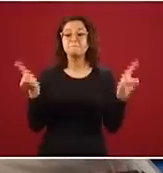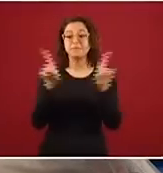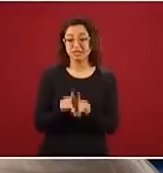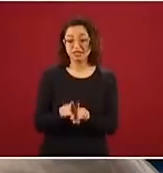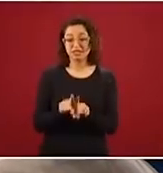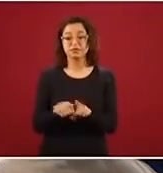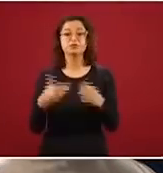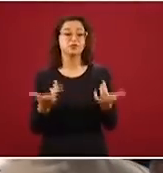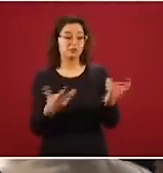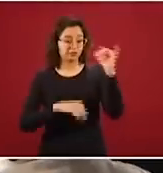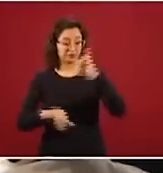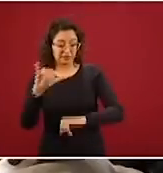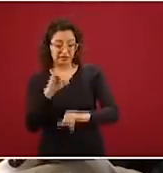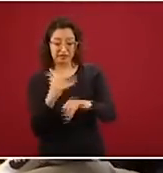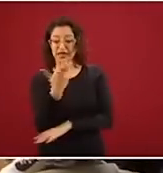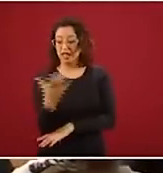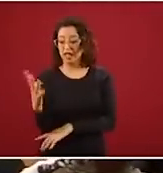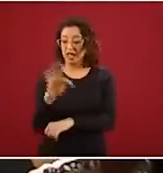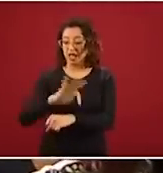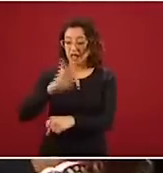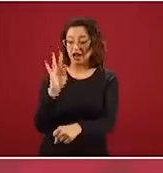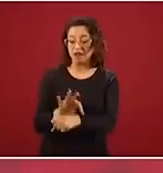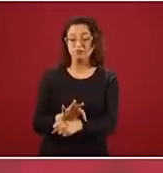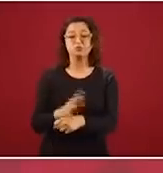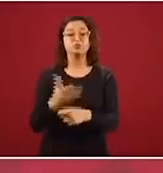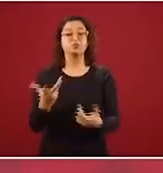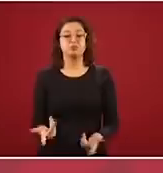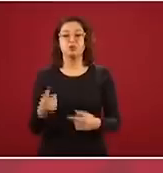en Guerrero había